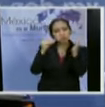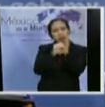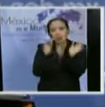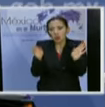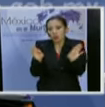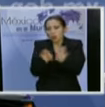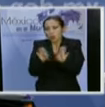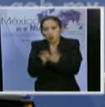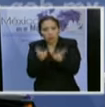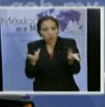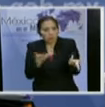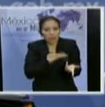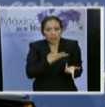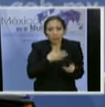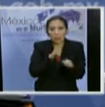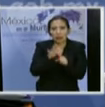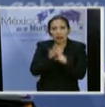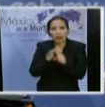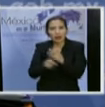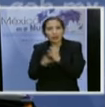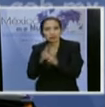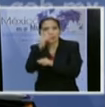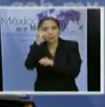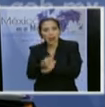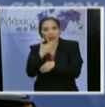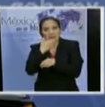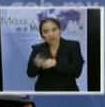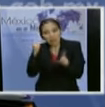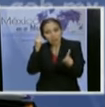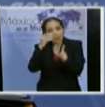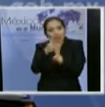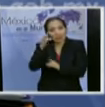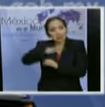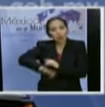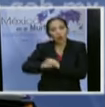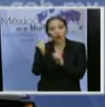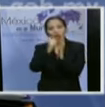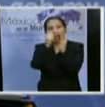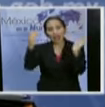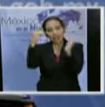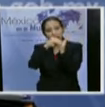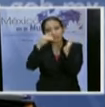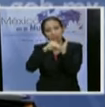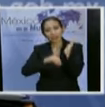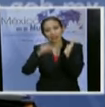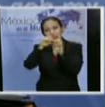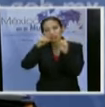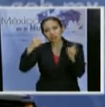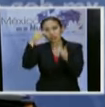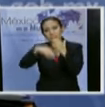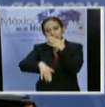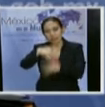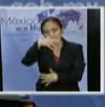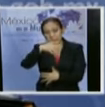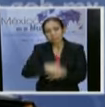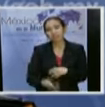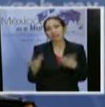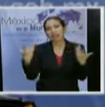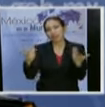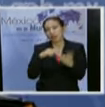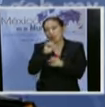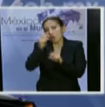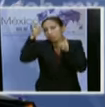qué contamos, digamos, para hacer viables los objetivos o la Agenda de Desarrollo por 2015, hacer alguna